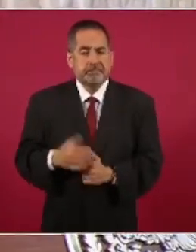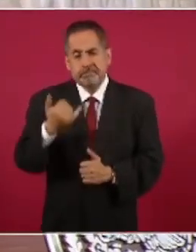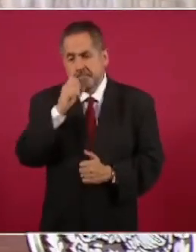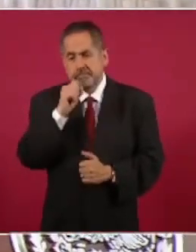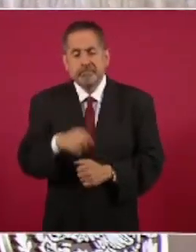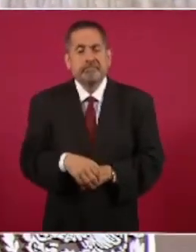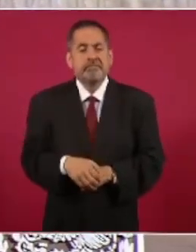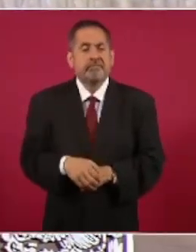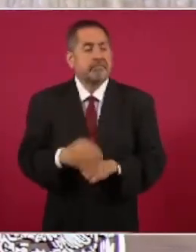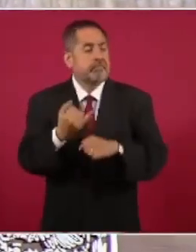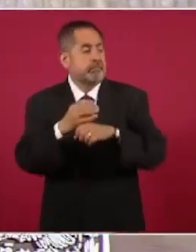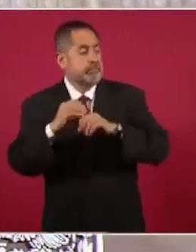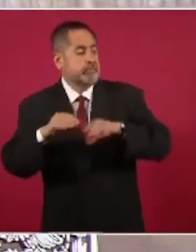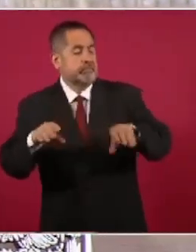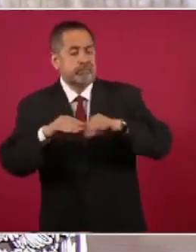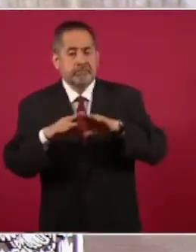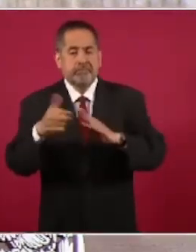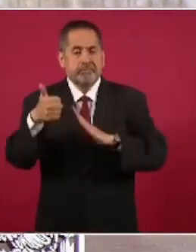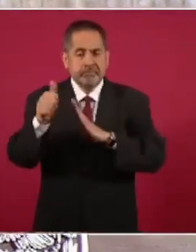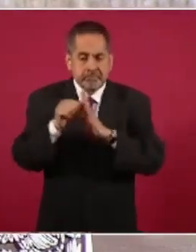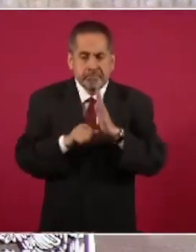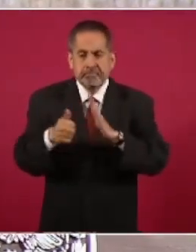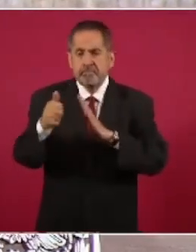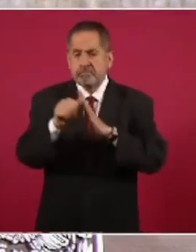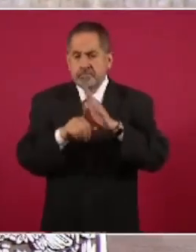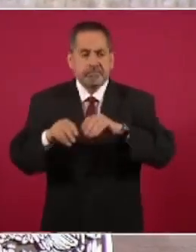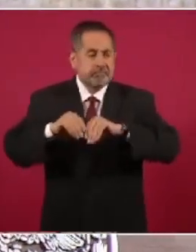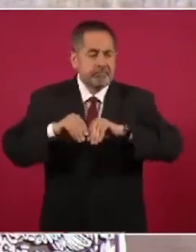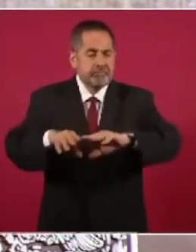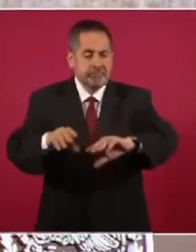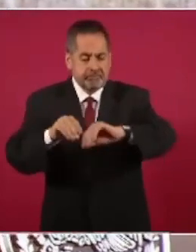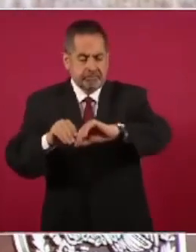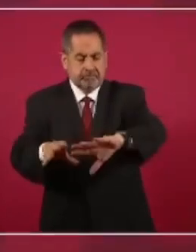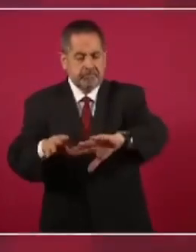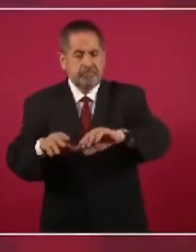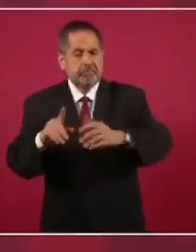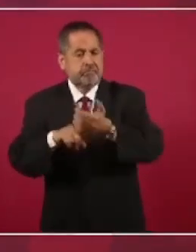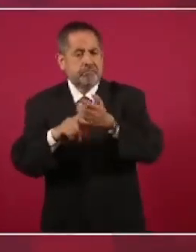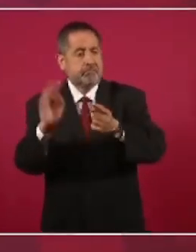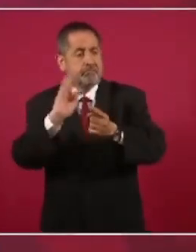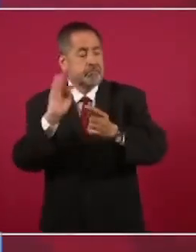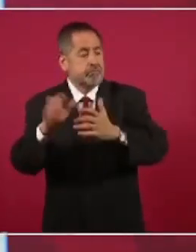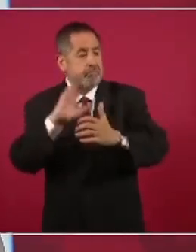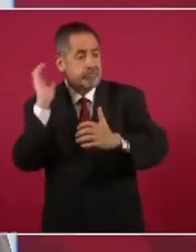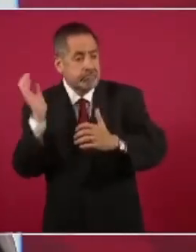se informe cada seis meses y que cuando se vence el plazo